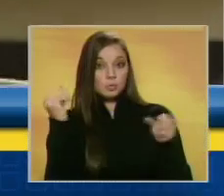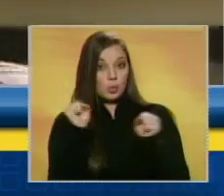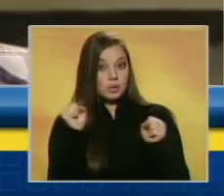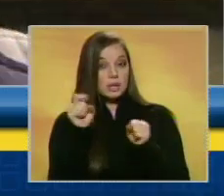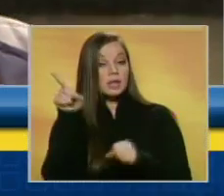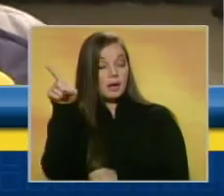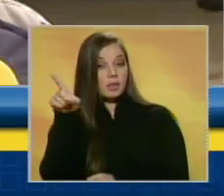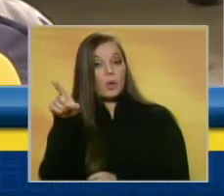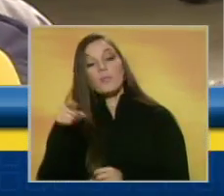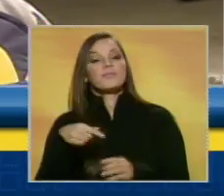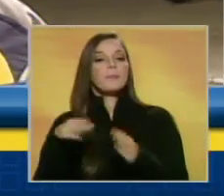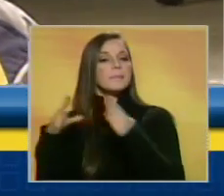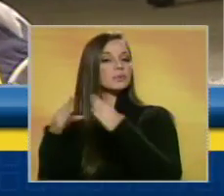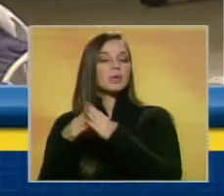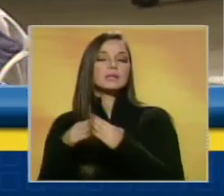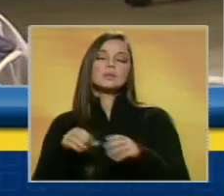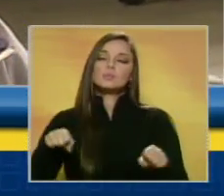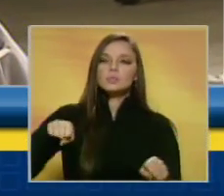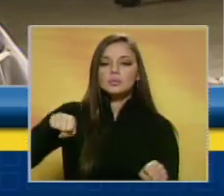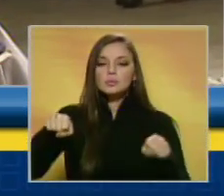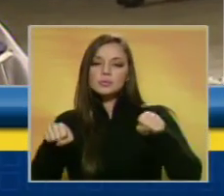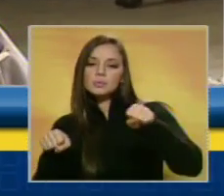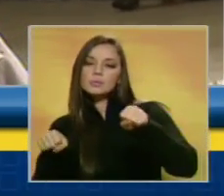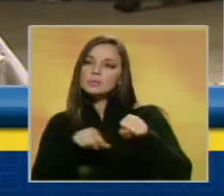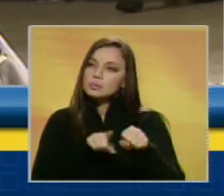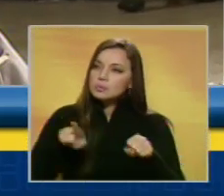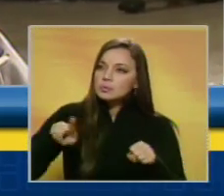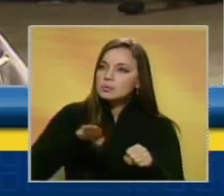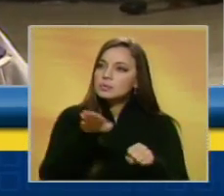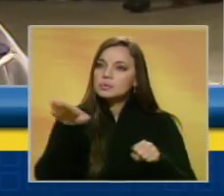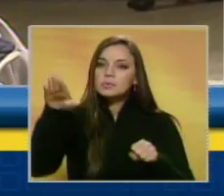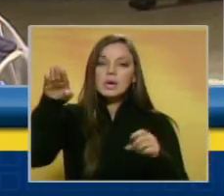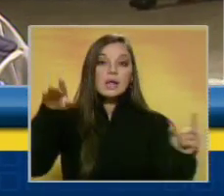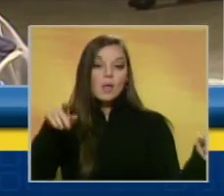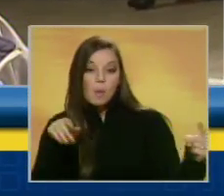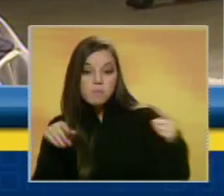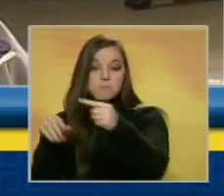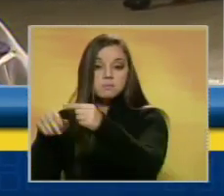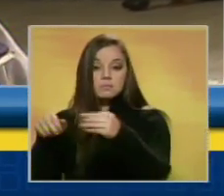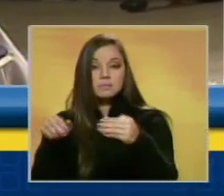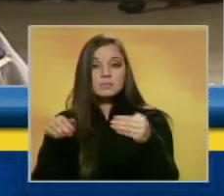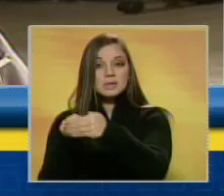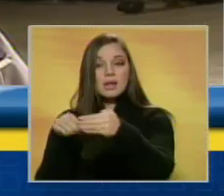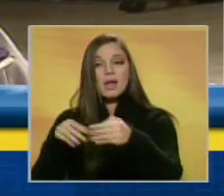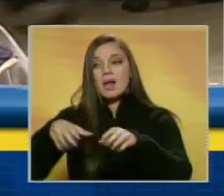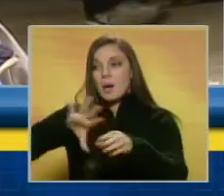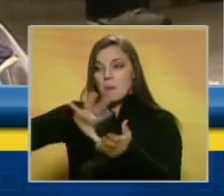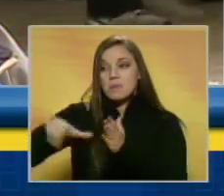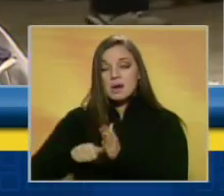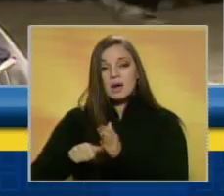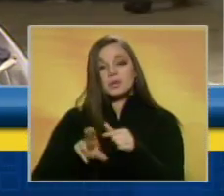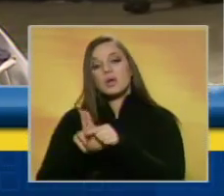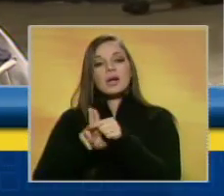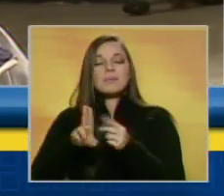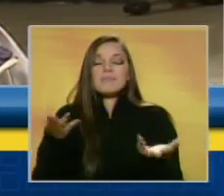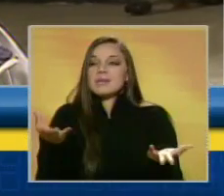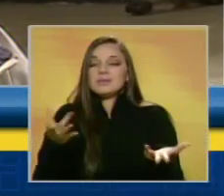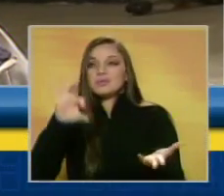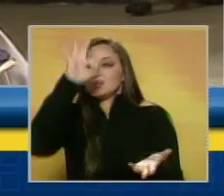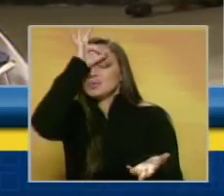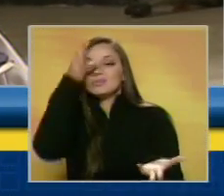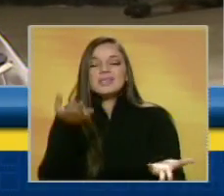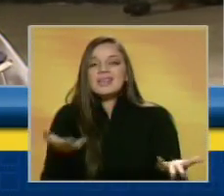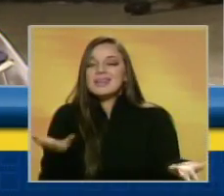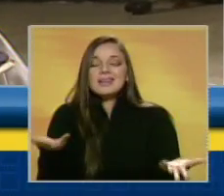Y subiendo lo interceptaron por allá y para quitarle la moto, para quitarle el armamento, no sé. Pero no te puedo